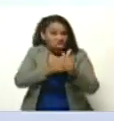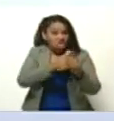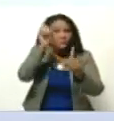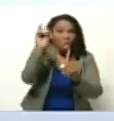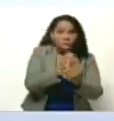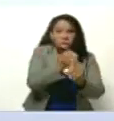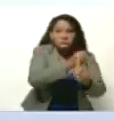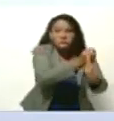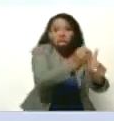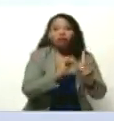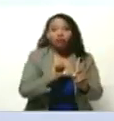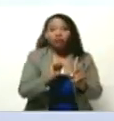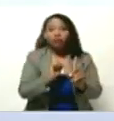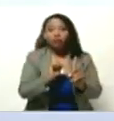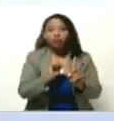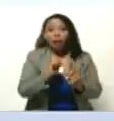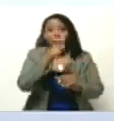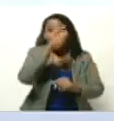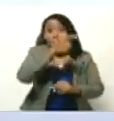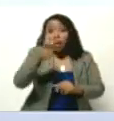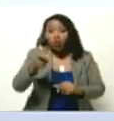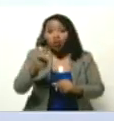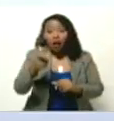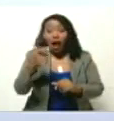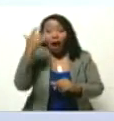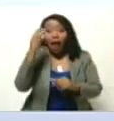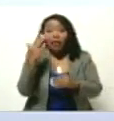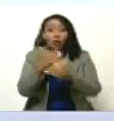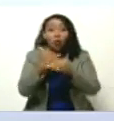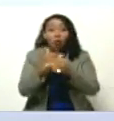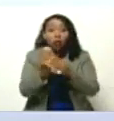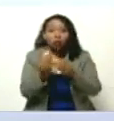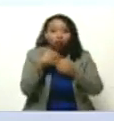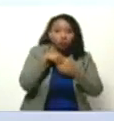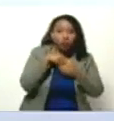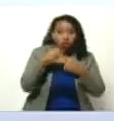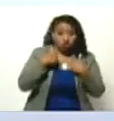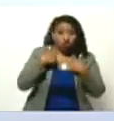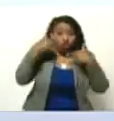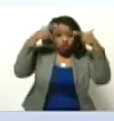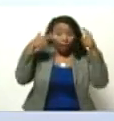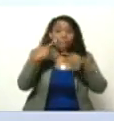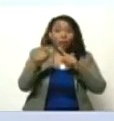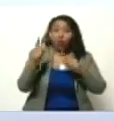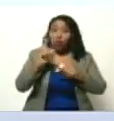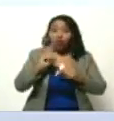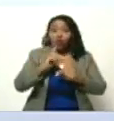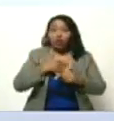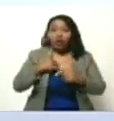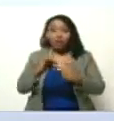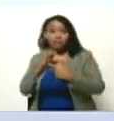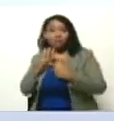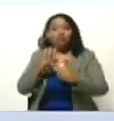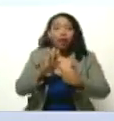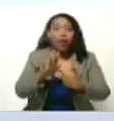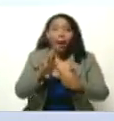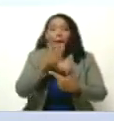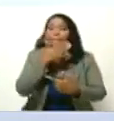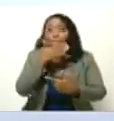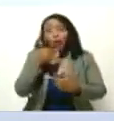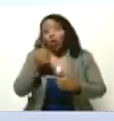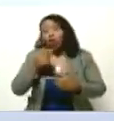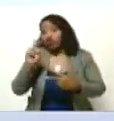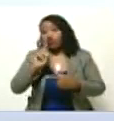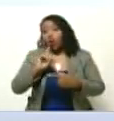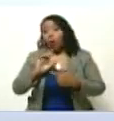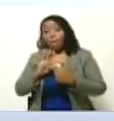la gente permanece como escondido. Son chavistas, pero prefieren no exponerse. Y a veces es mejor no exponerlo.